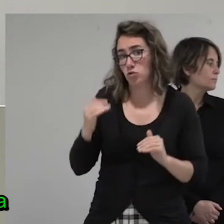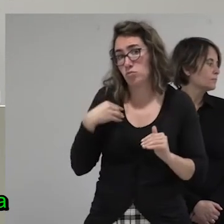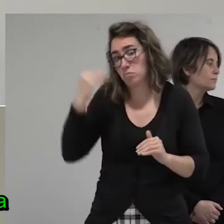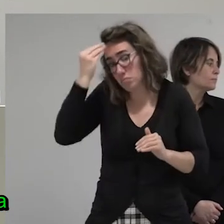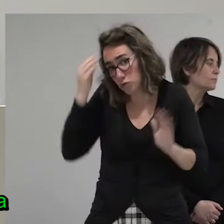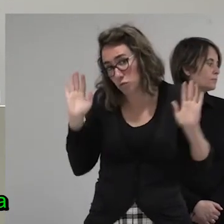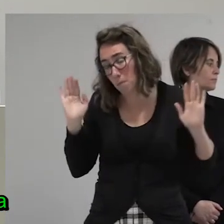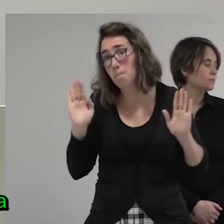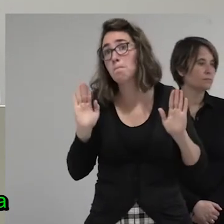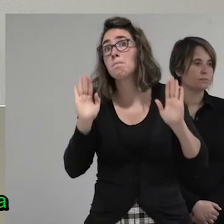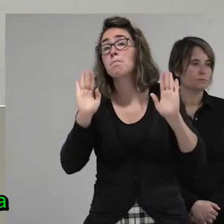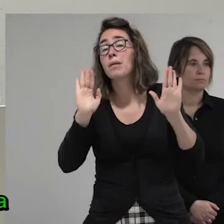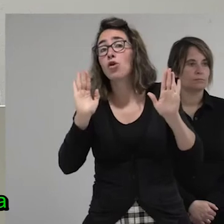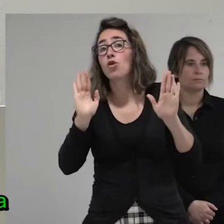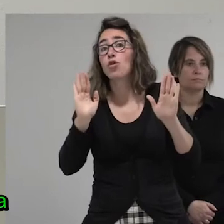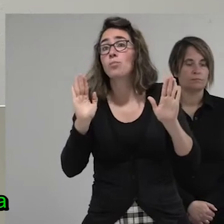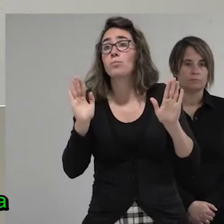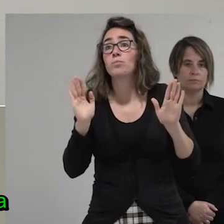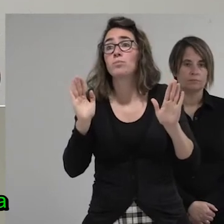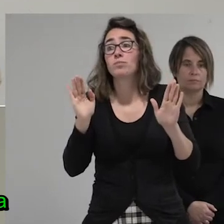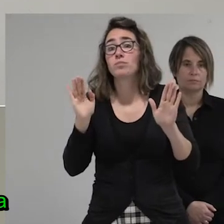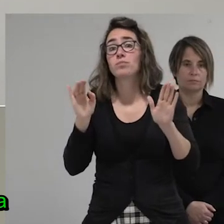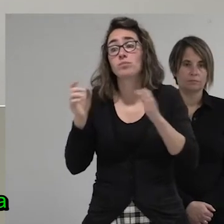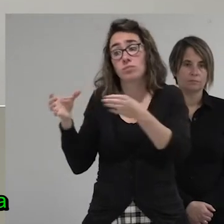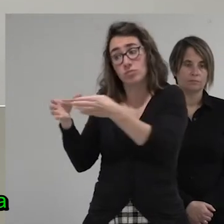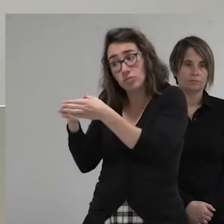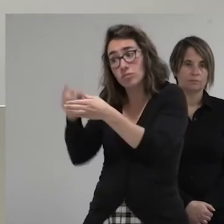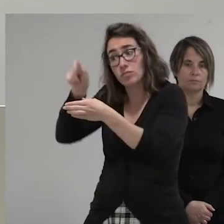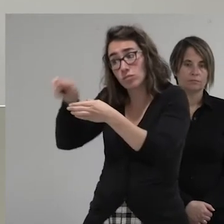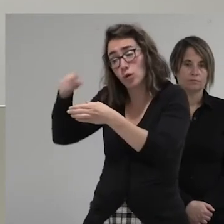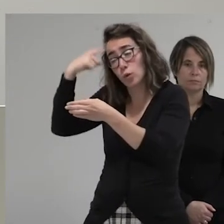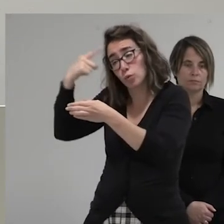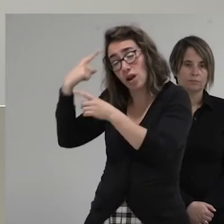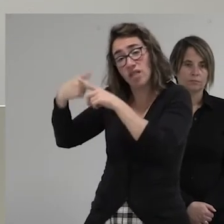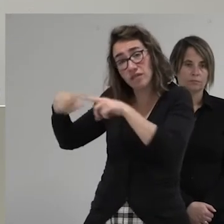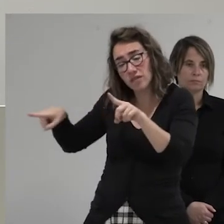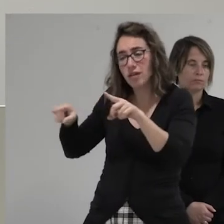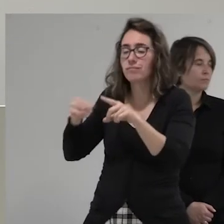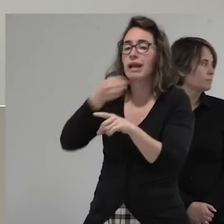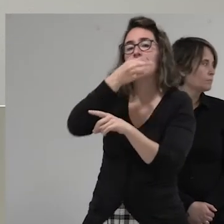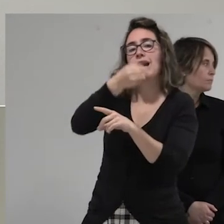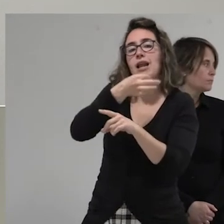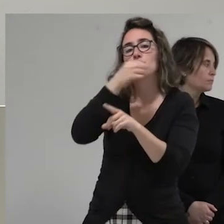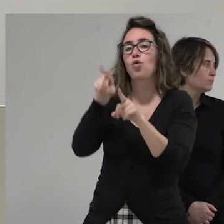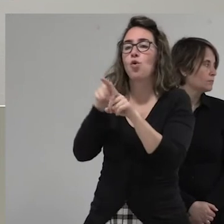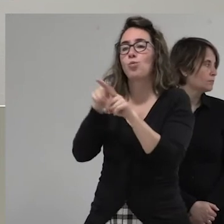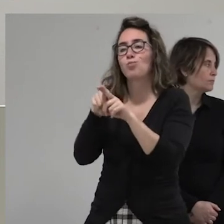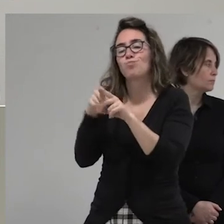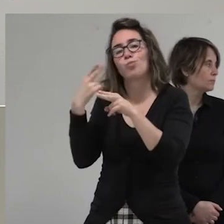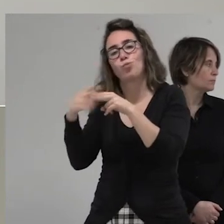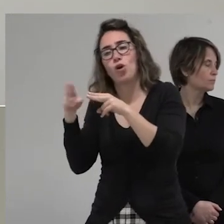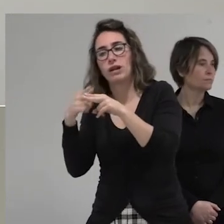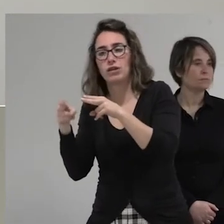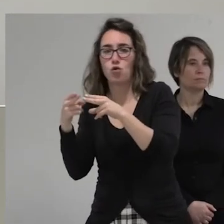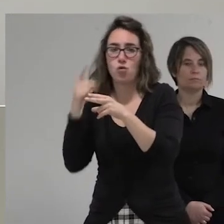pero el relato sobre esa gente culturalmente definida suele como nombrarse por encima de lo político, o suele